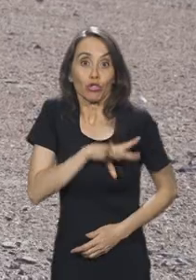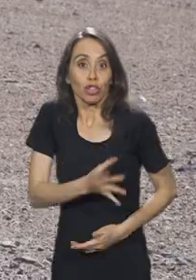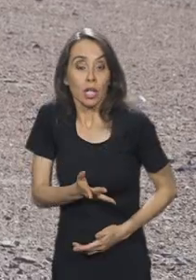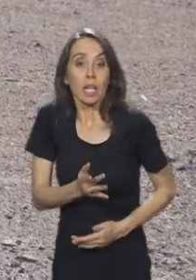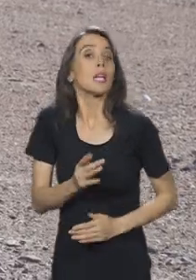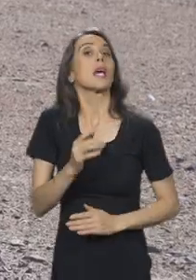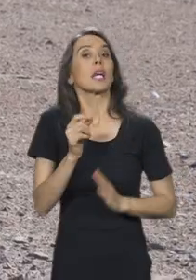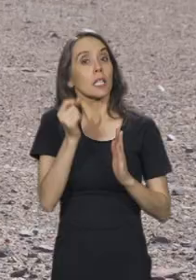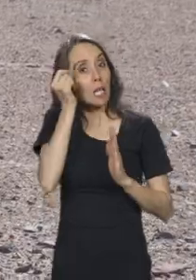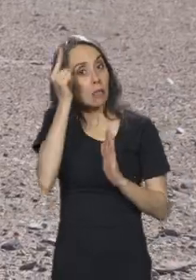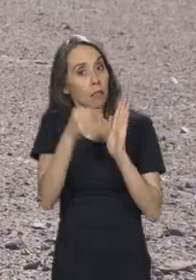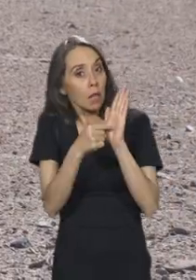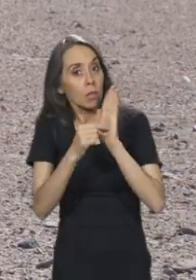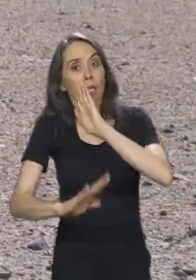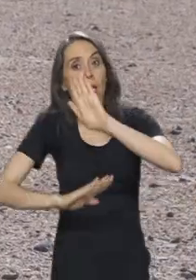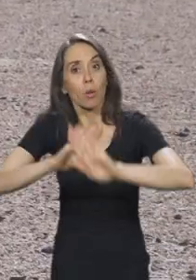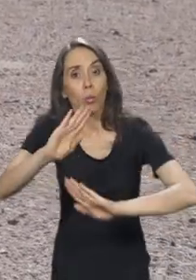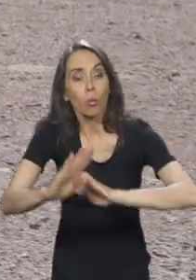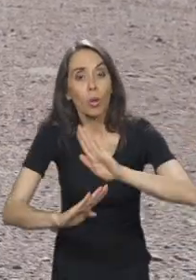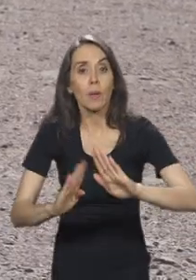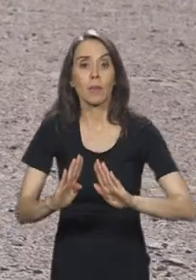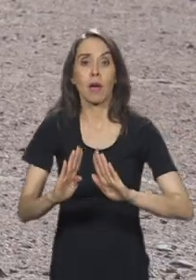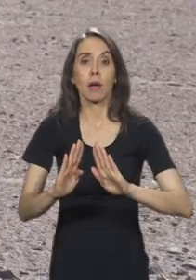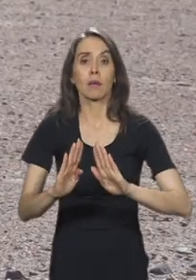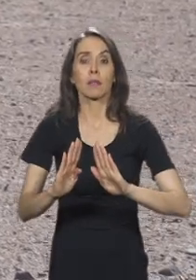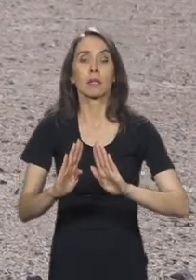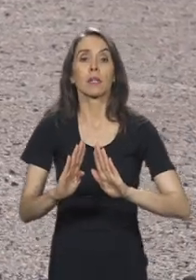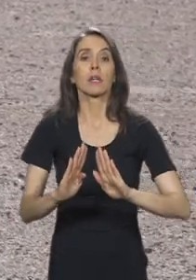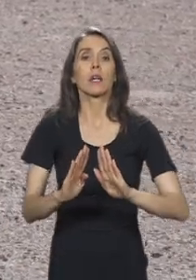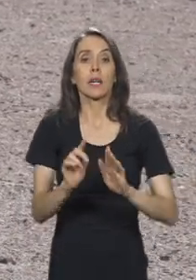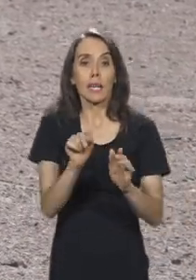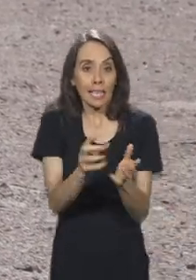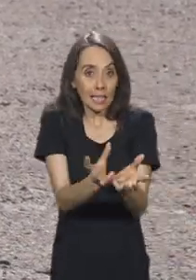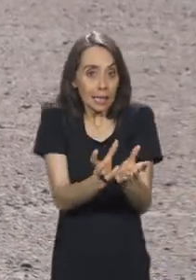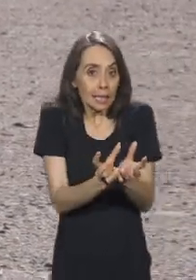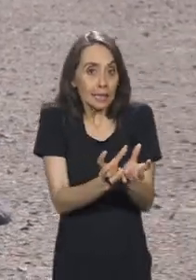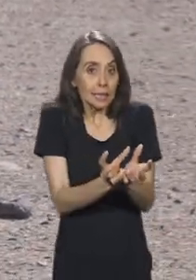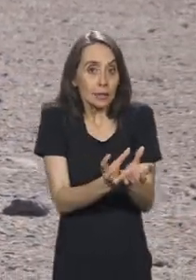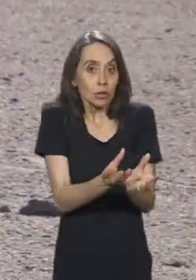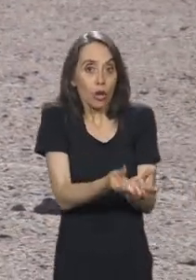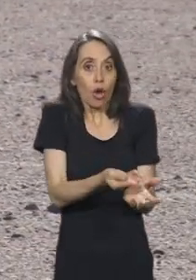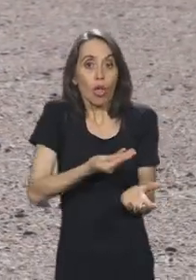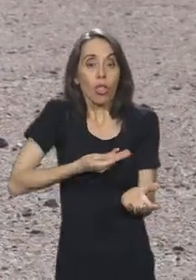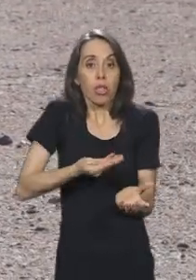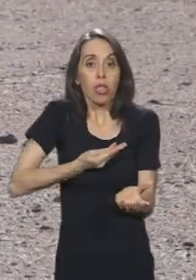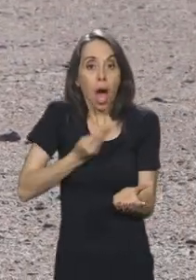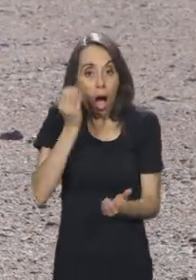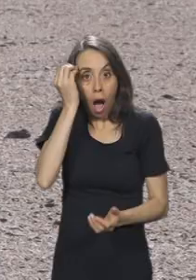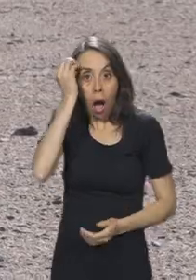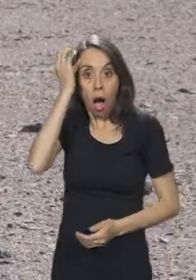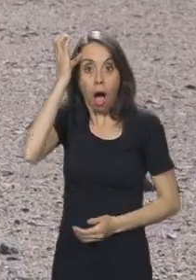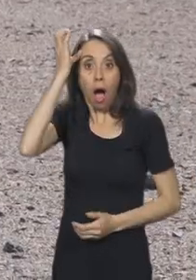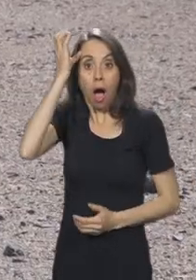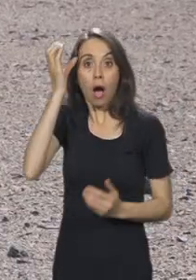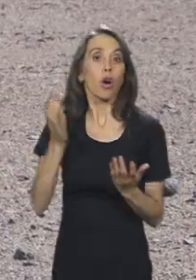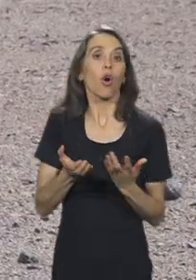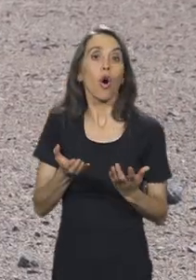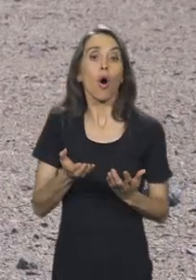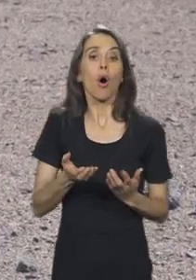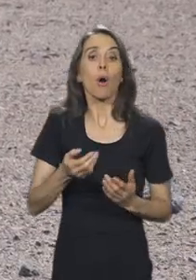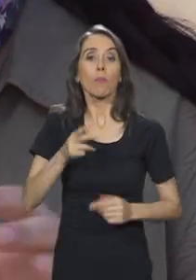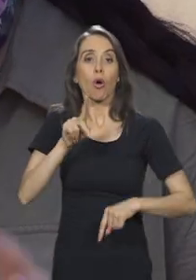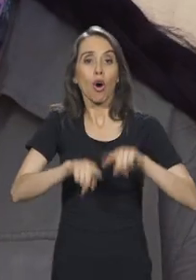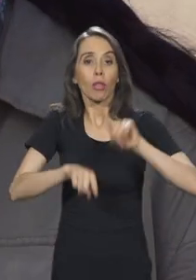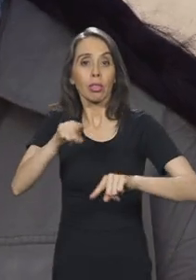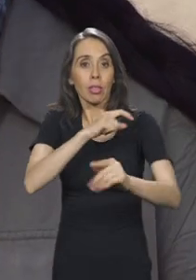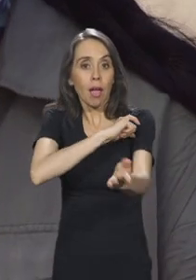entendamos que hay que hacer algo para protegerlos, para cuidarlos, para que nutra nuestro conocimiento acerca